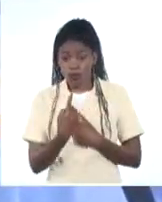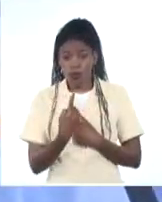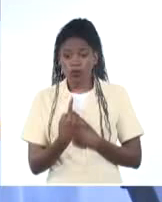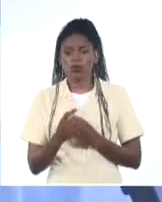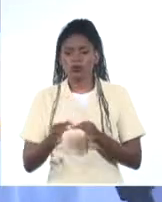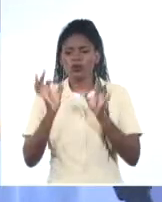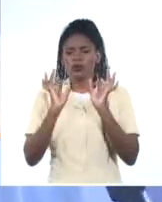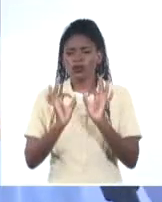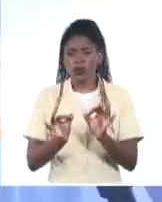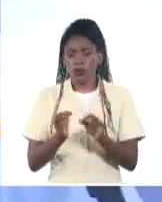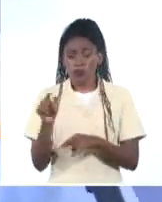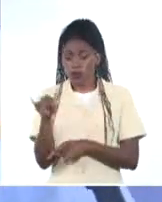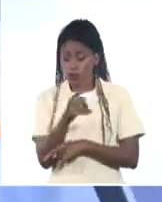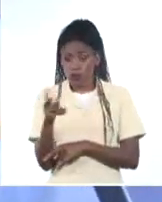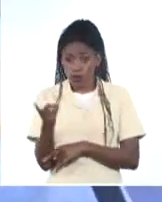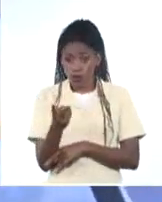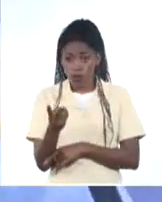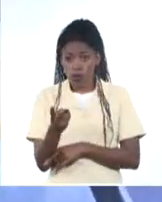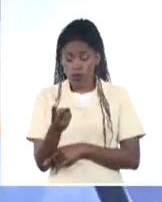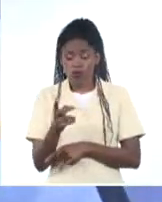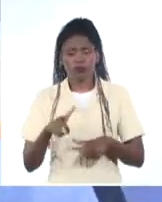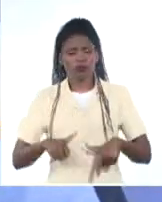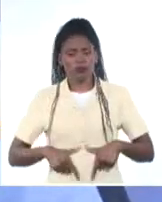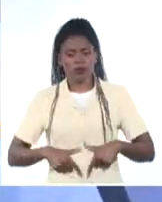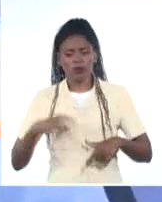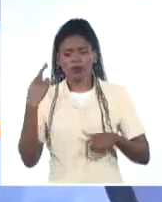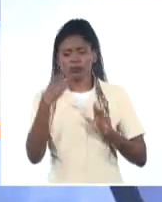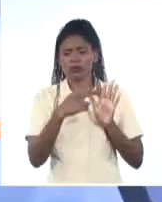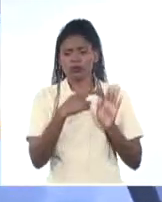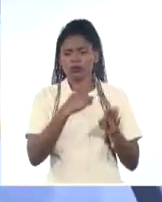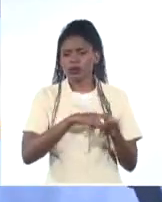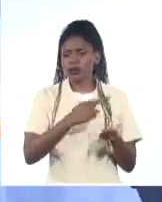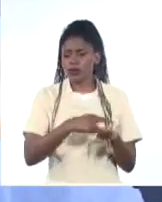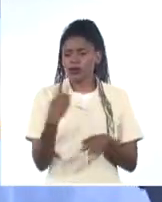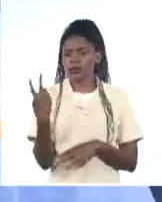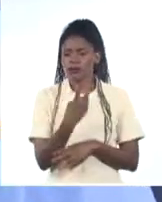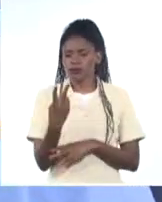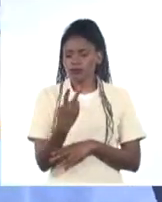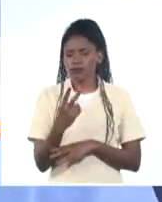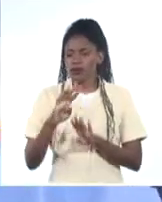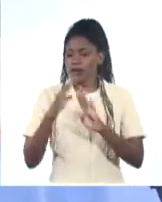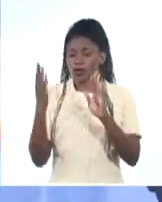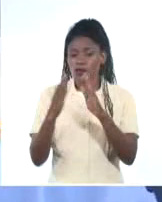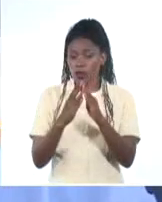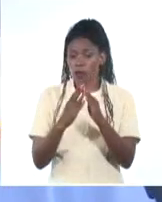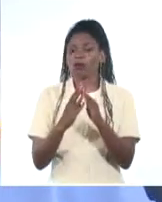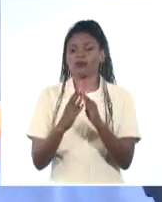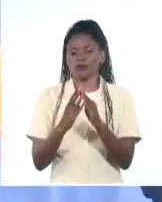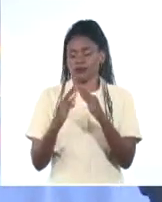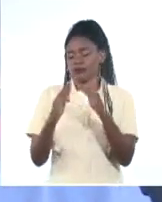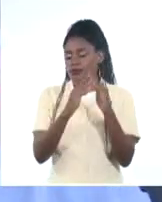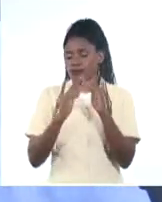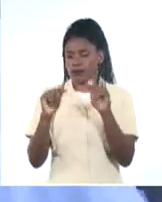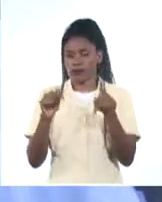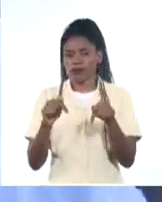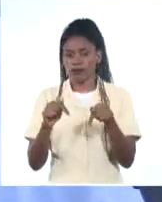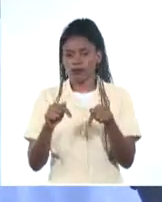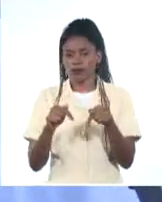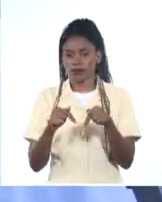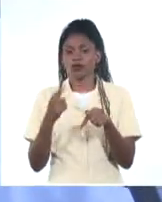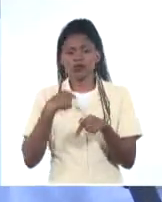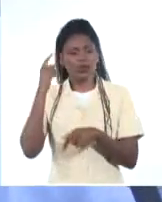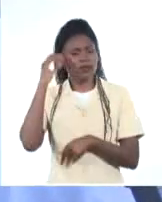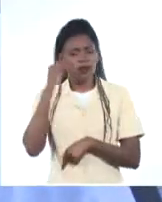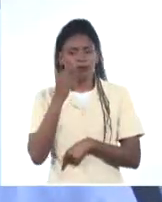joven candidato lo van a representar dignamente en la Asamblea Nacional. Y cuenten con el